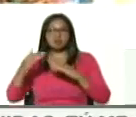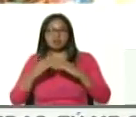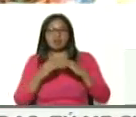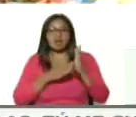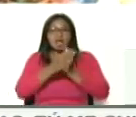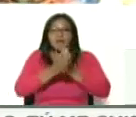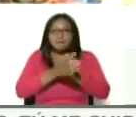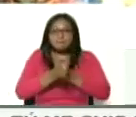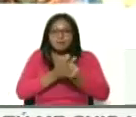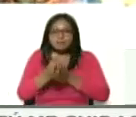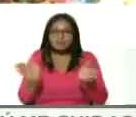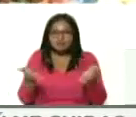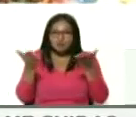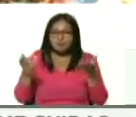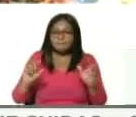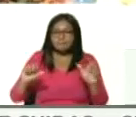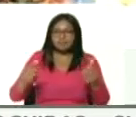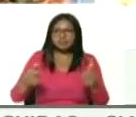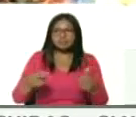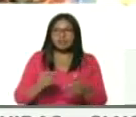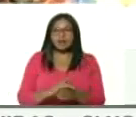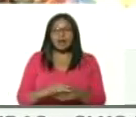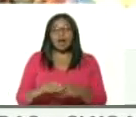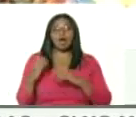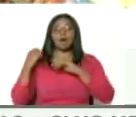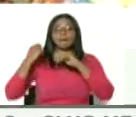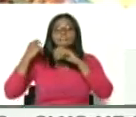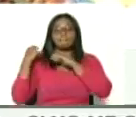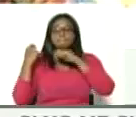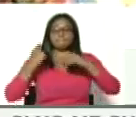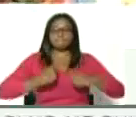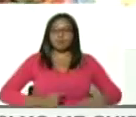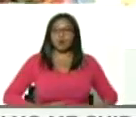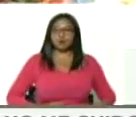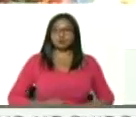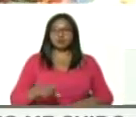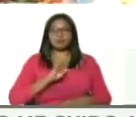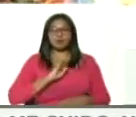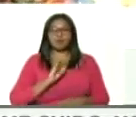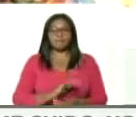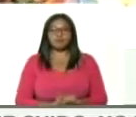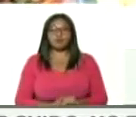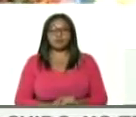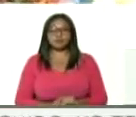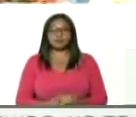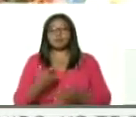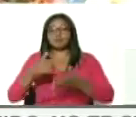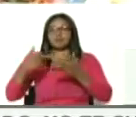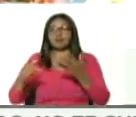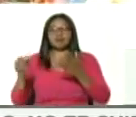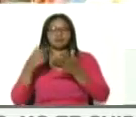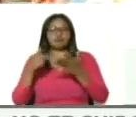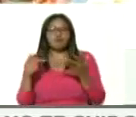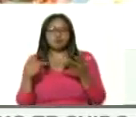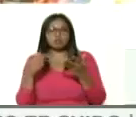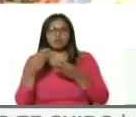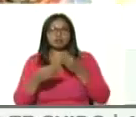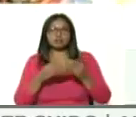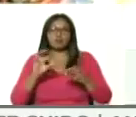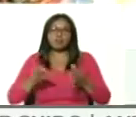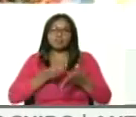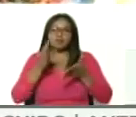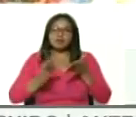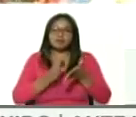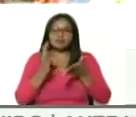emprendedoras, que elaboramos bolsos guayú, autóctono, chinchorro, manta, tapices. Bueno,